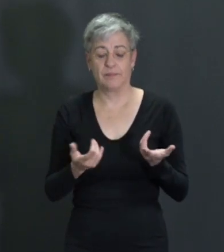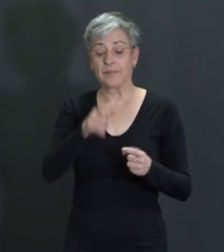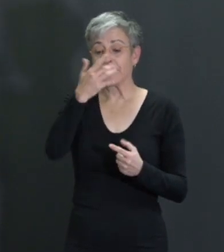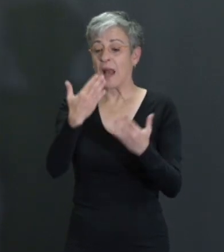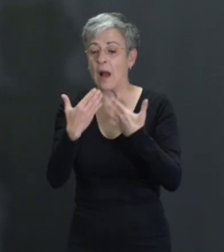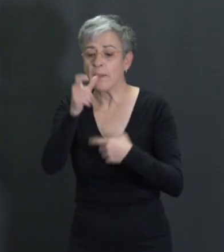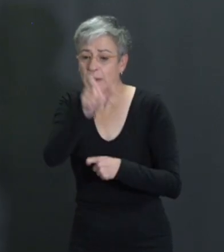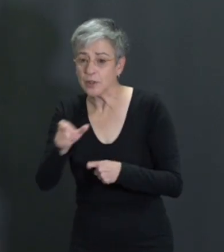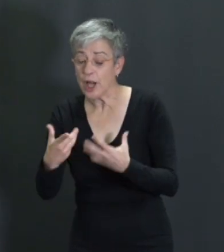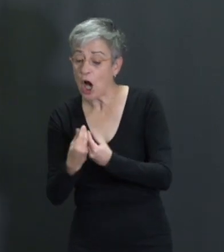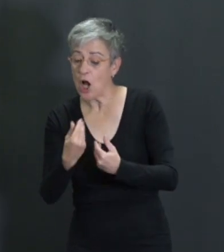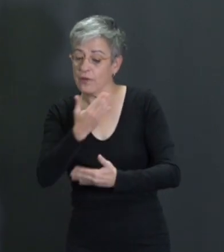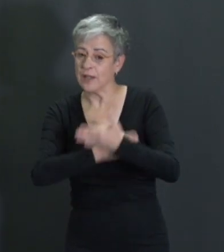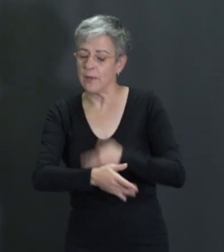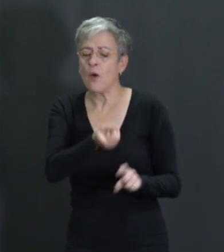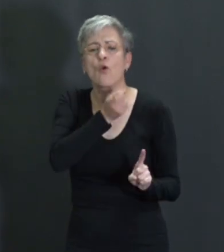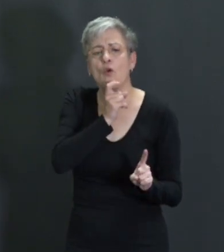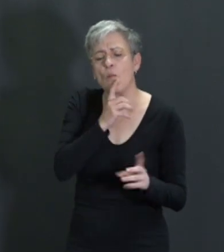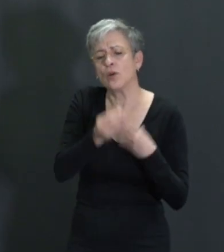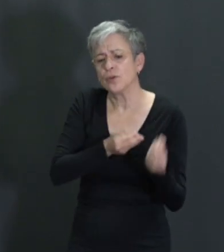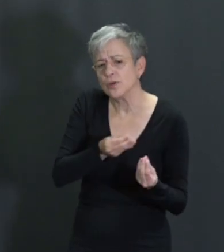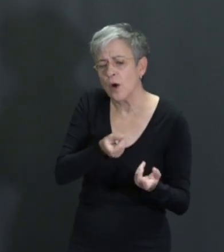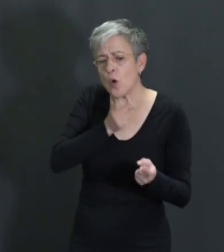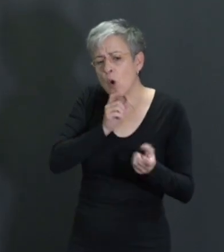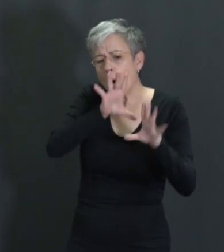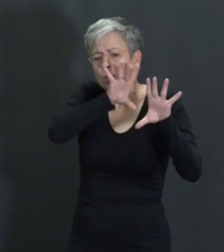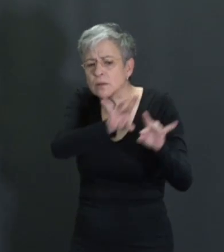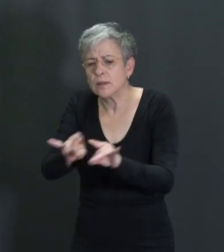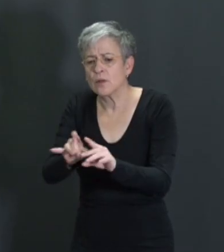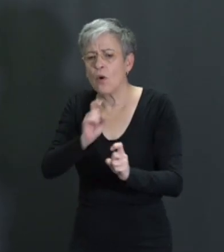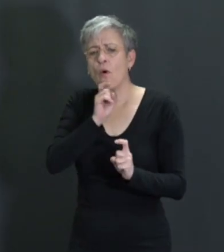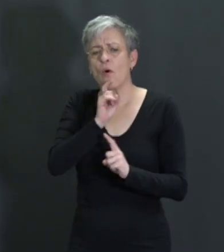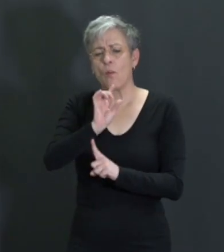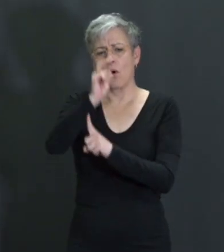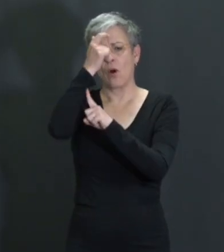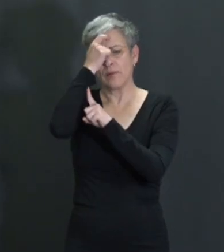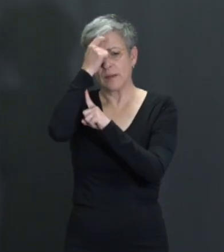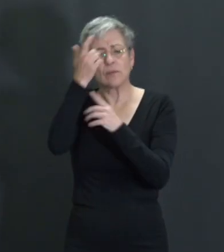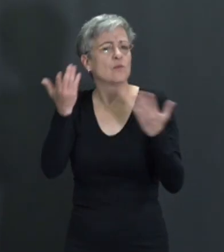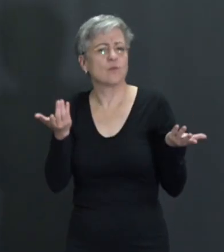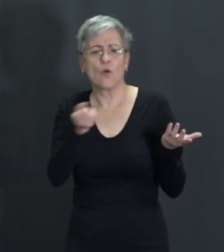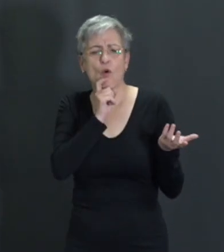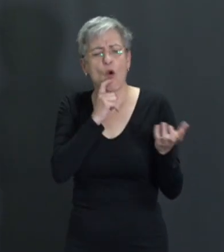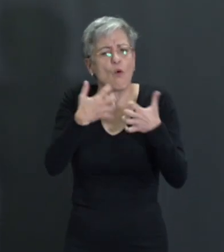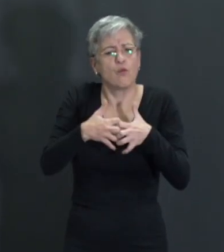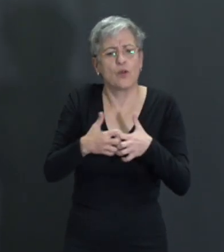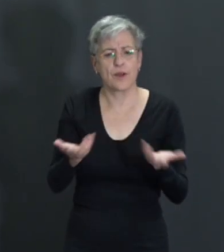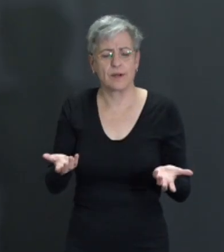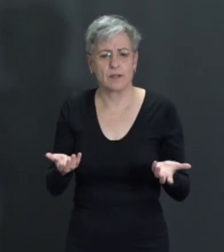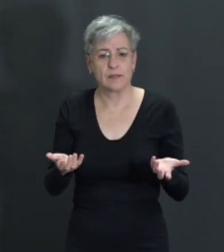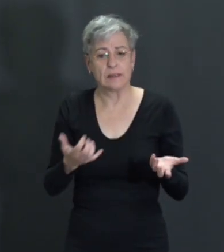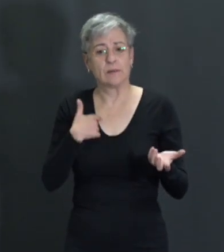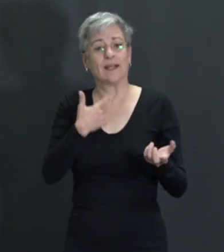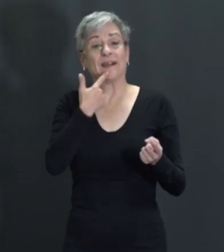discapacidad. ¿Cómo se usa? ¿Cómo se practica? ¿Cómo está concebido ese servicio público? ¿Es usable?